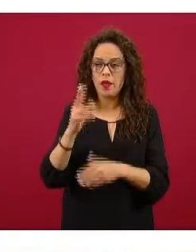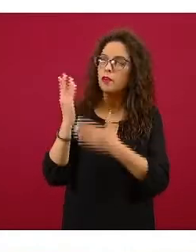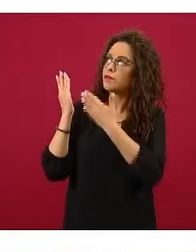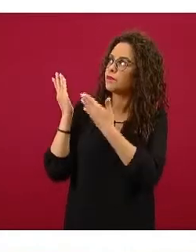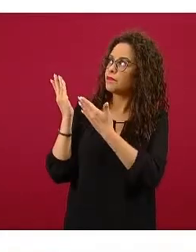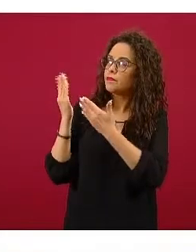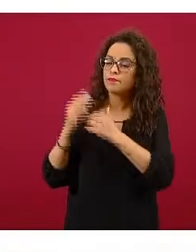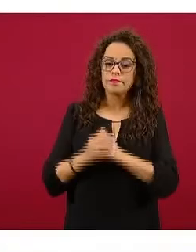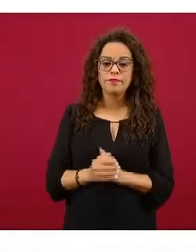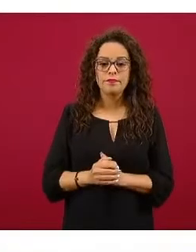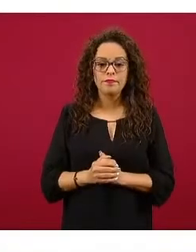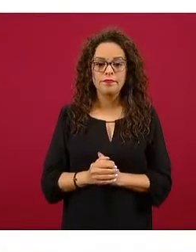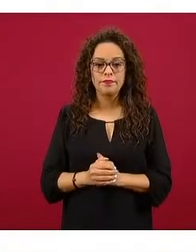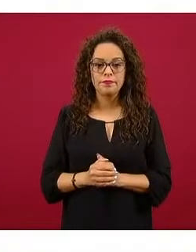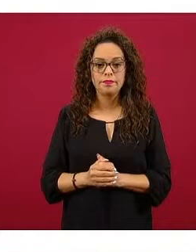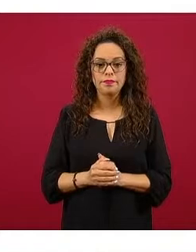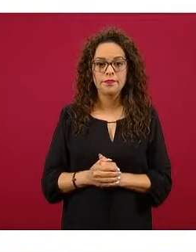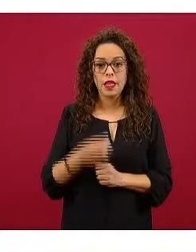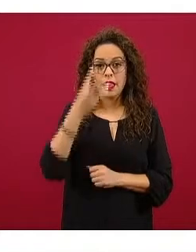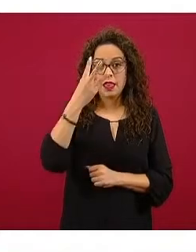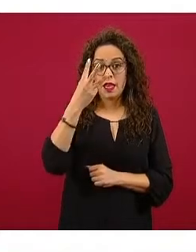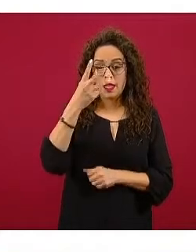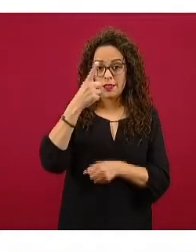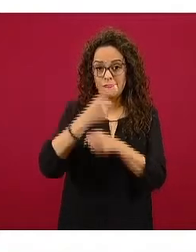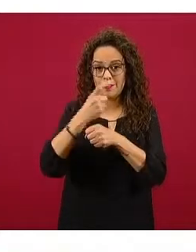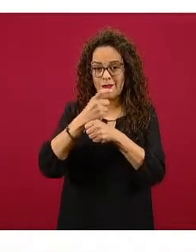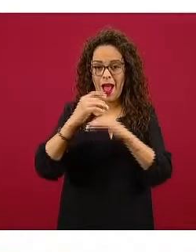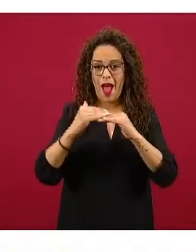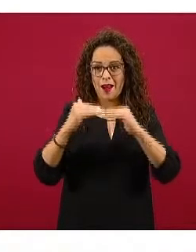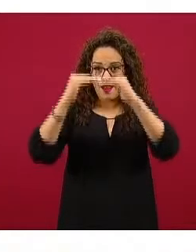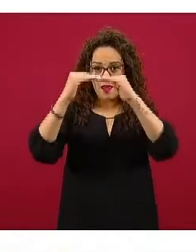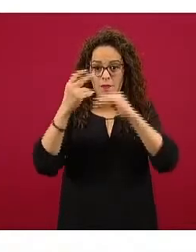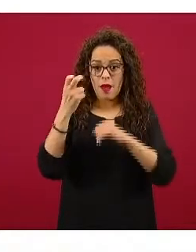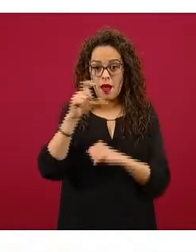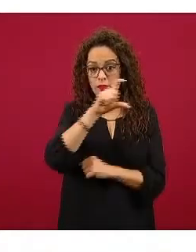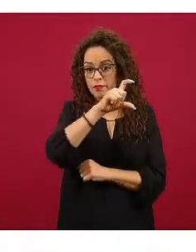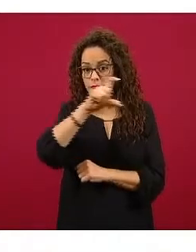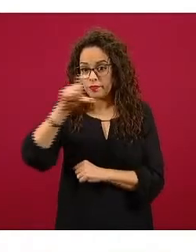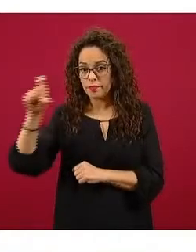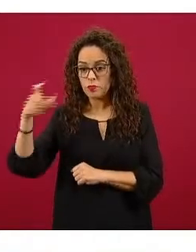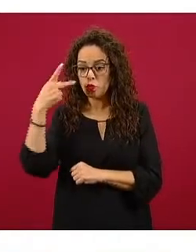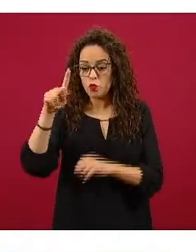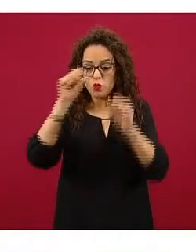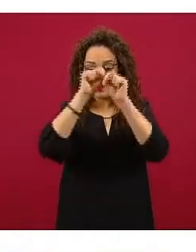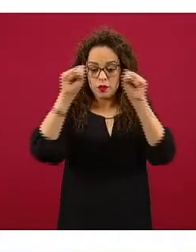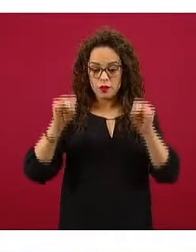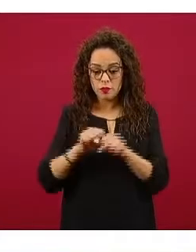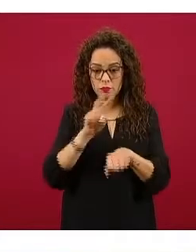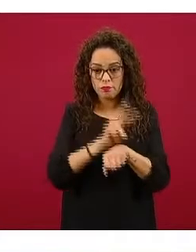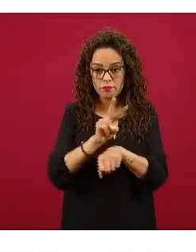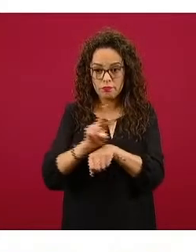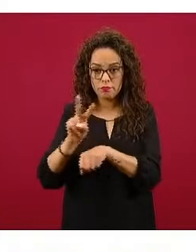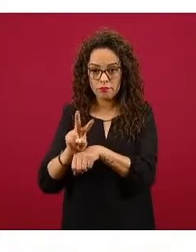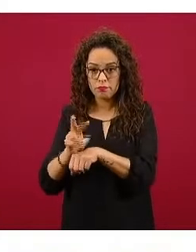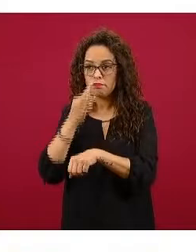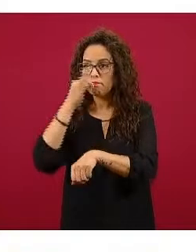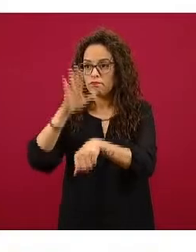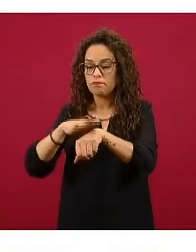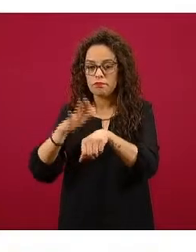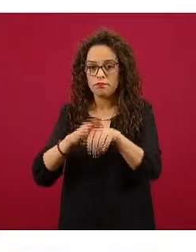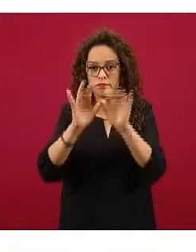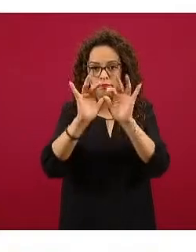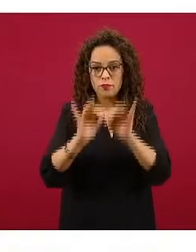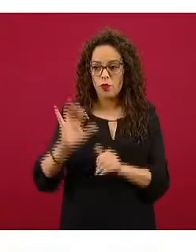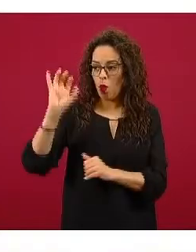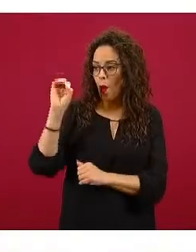y Mediterráneo Oriental, en base a los datos que ellos proveen de sus sistemas de vigilancia a la Organización Mundial de la Salud, pues